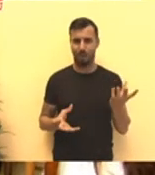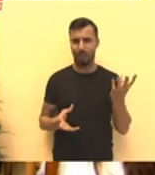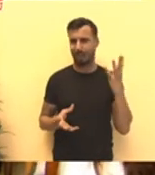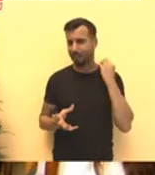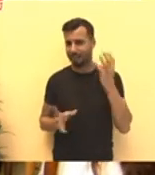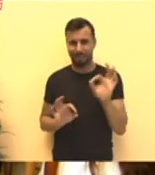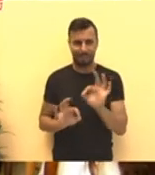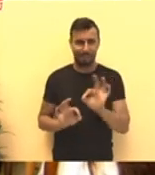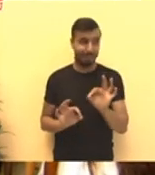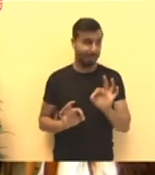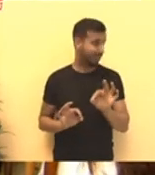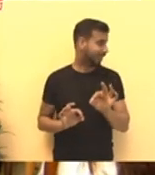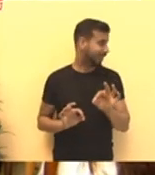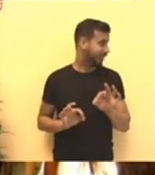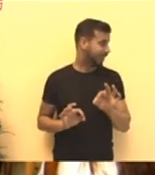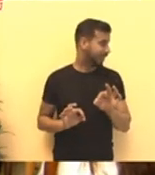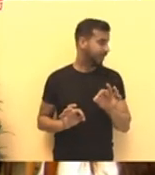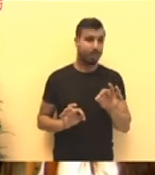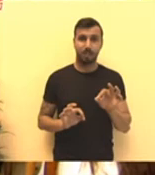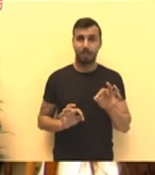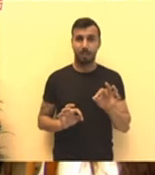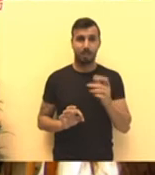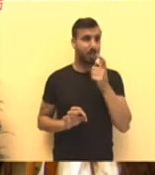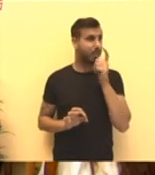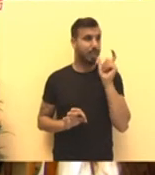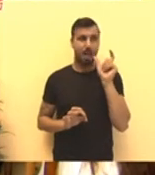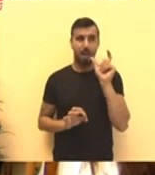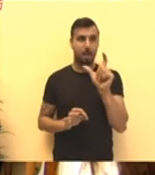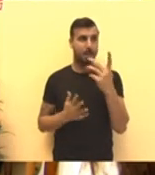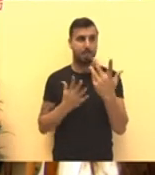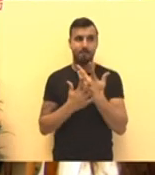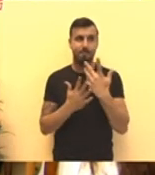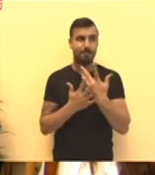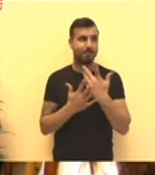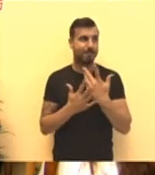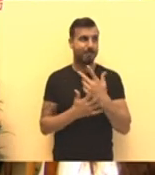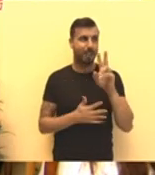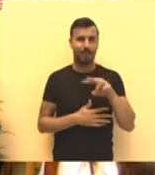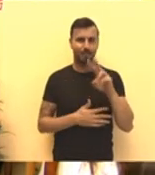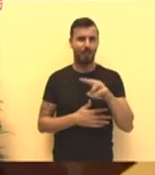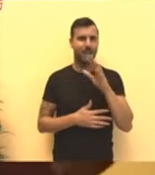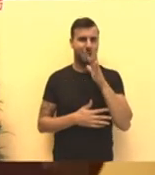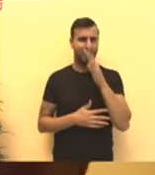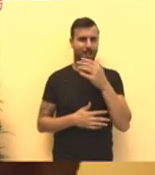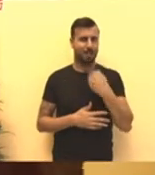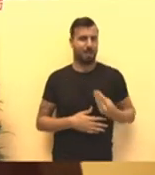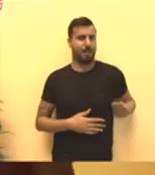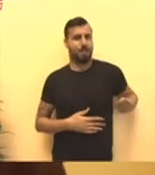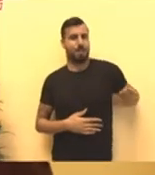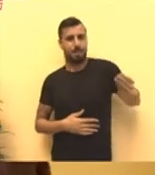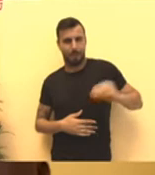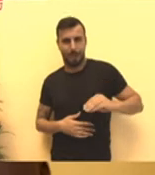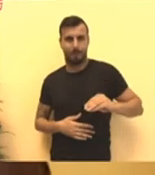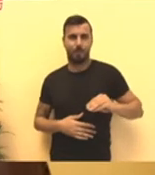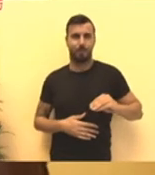No. Bueno, nadie todavía me ha definido qué es eso de inválido o minusválido. Voy a liarla más. ¿Han oído